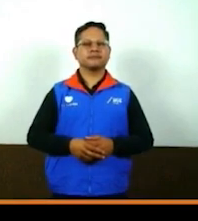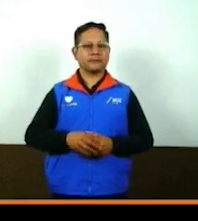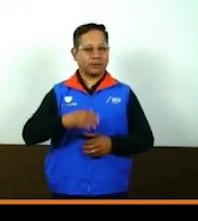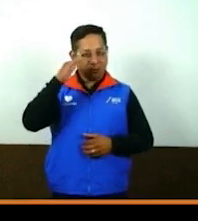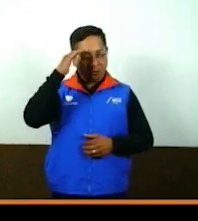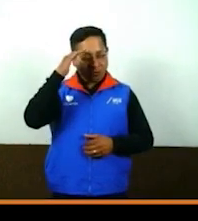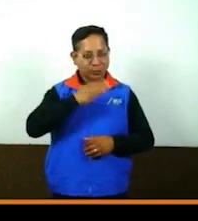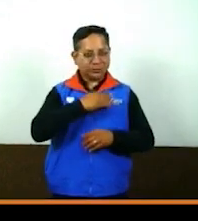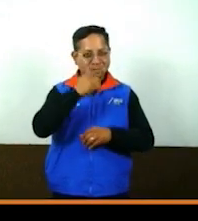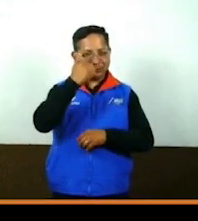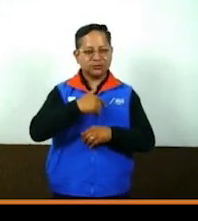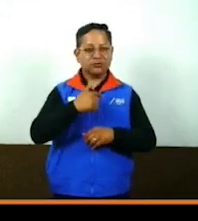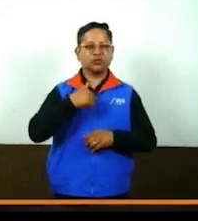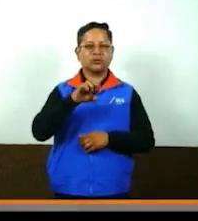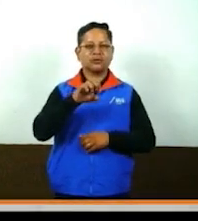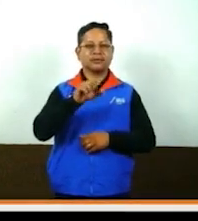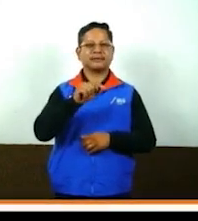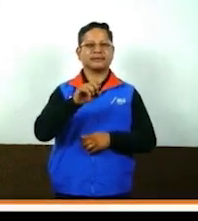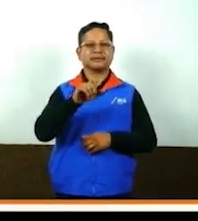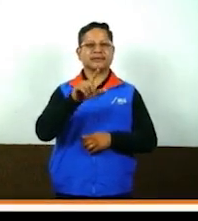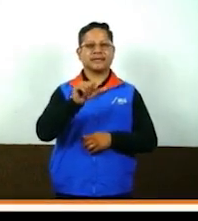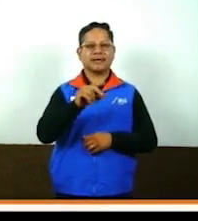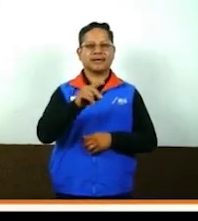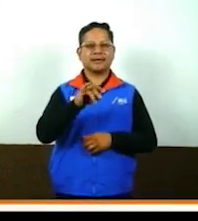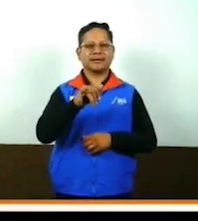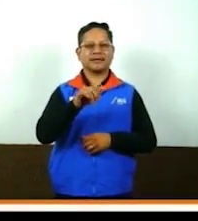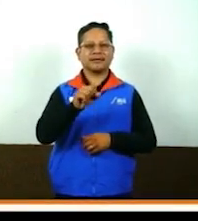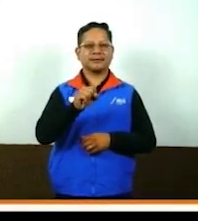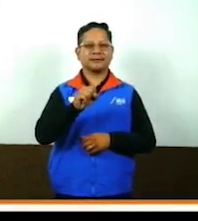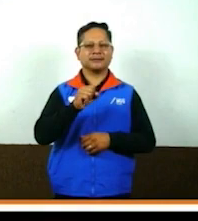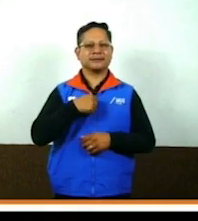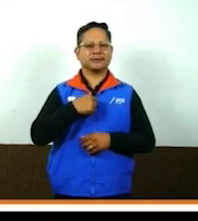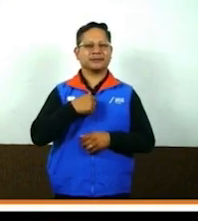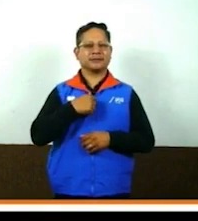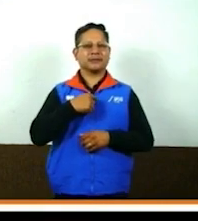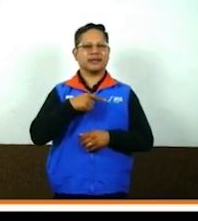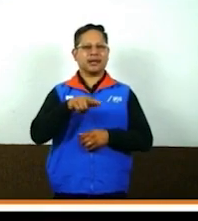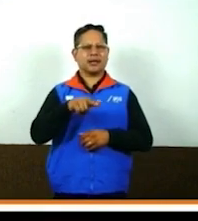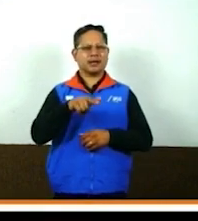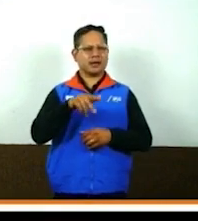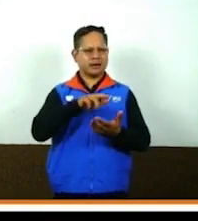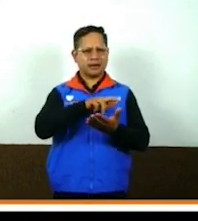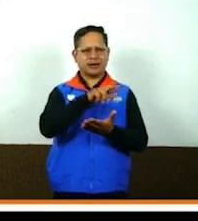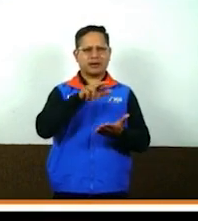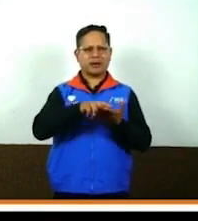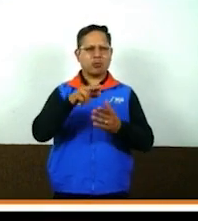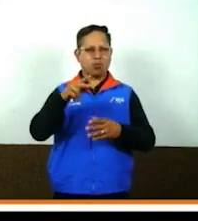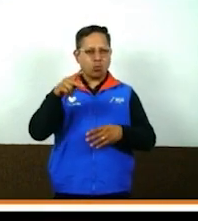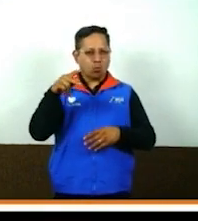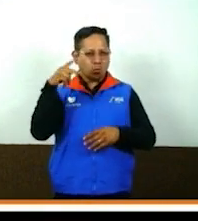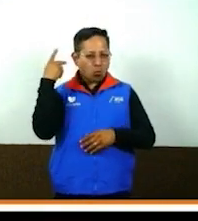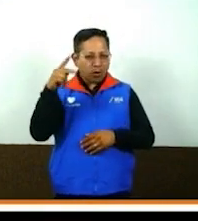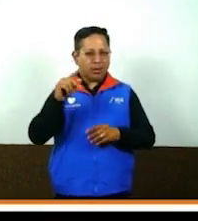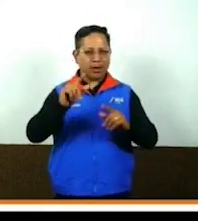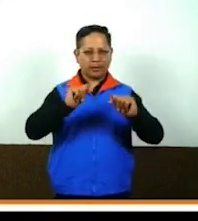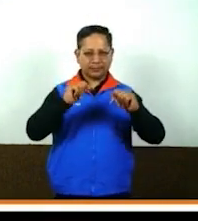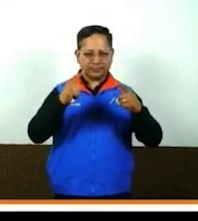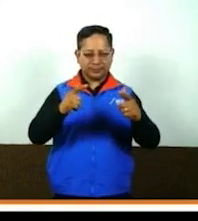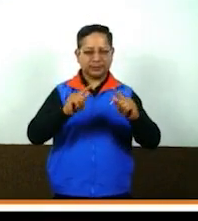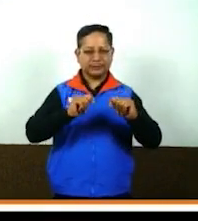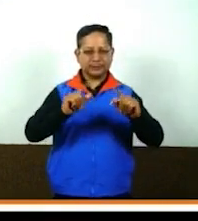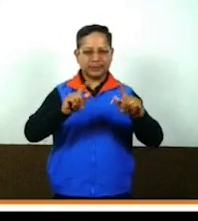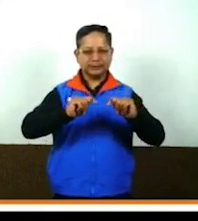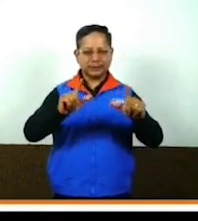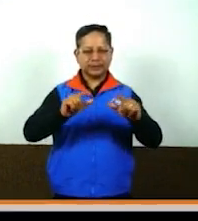Hola, buenas noches, soy Estela Díaz, represento orgullosamente a Engie México, regional Puebla Tlaxcala, 16 años. Buenas